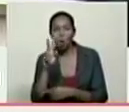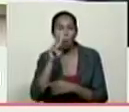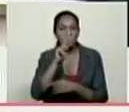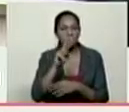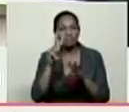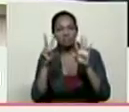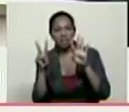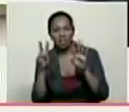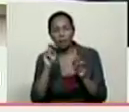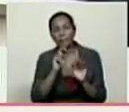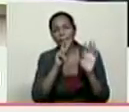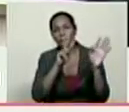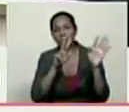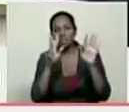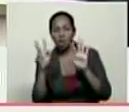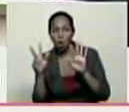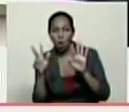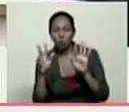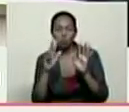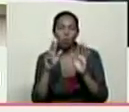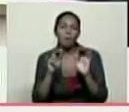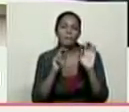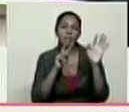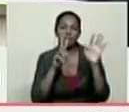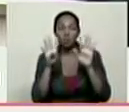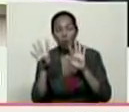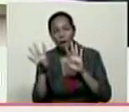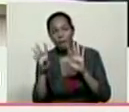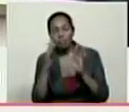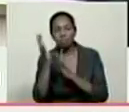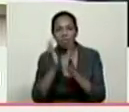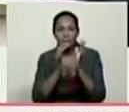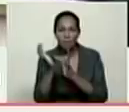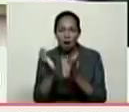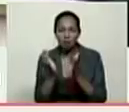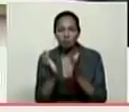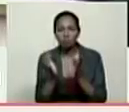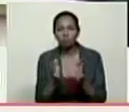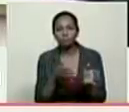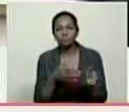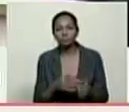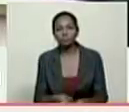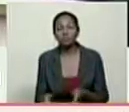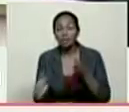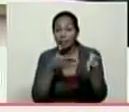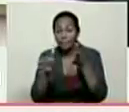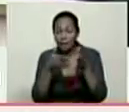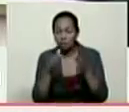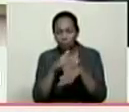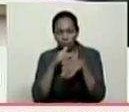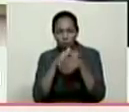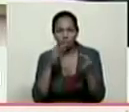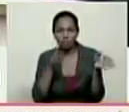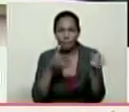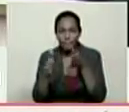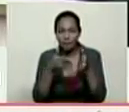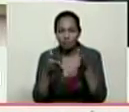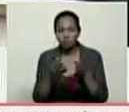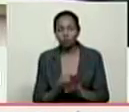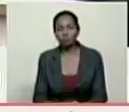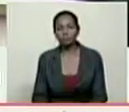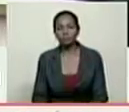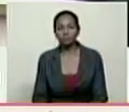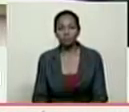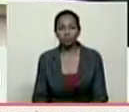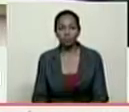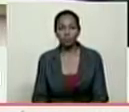27, 28 y 29 de marzo, que generaron la suspensión total del servicio eléctrico